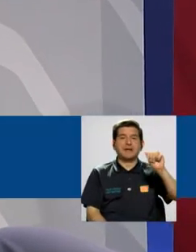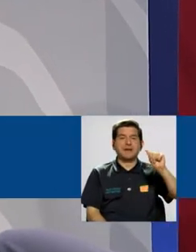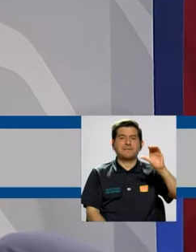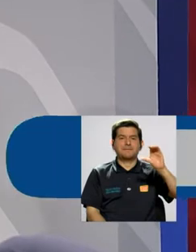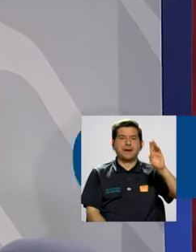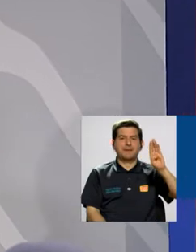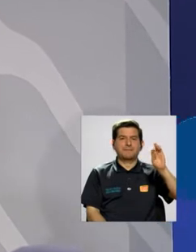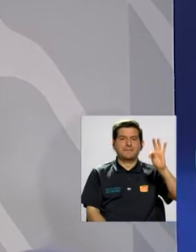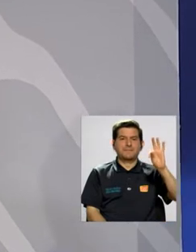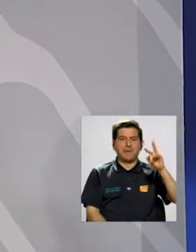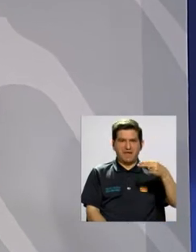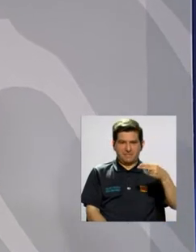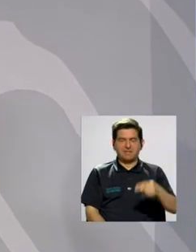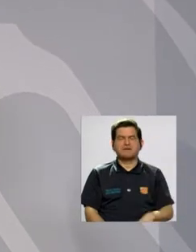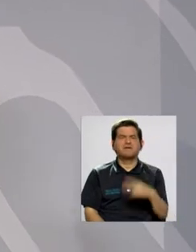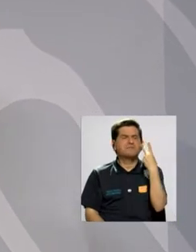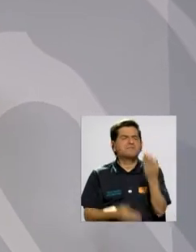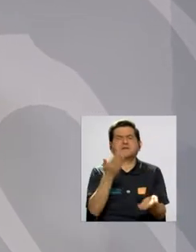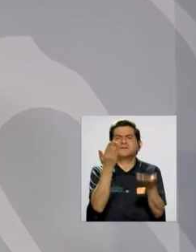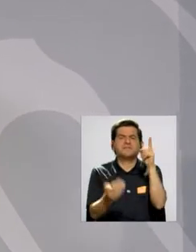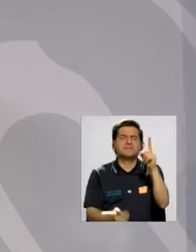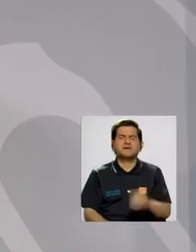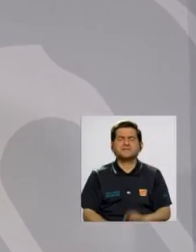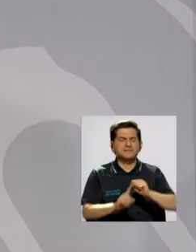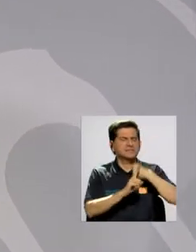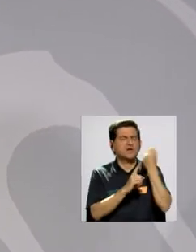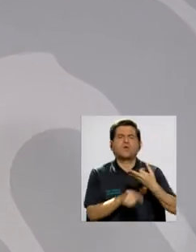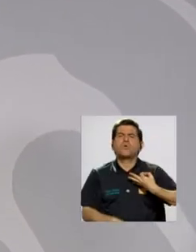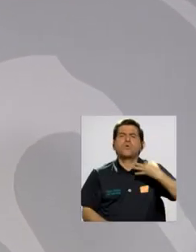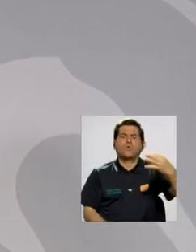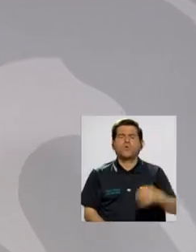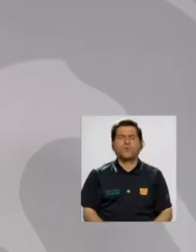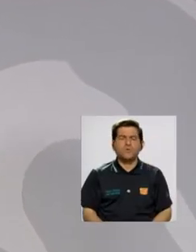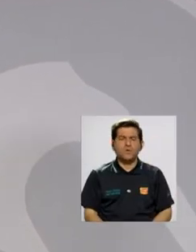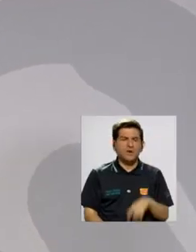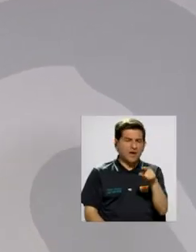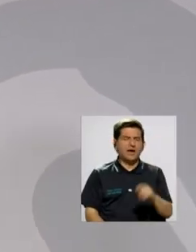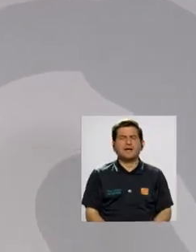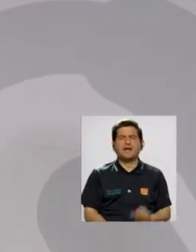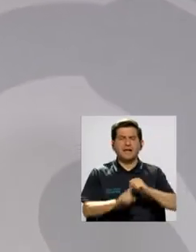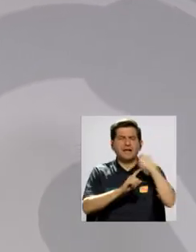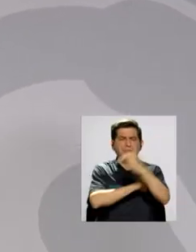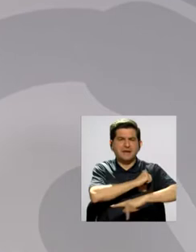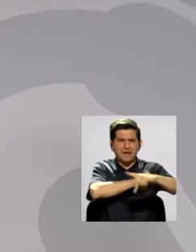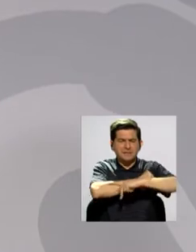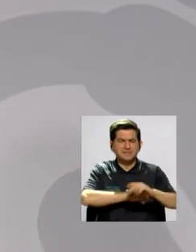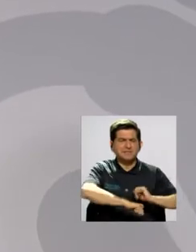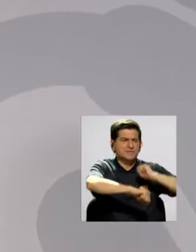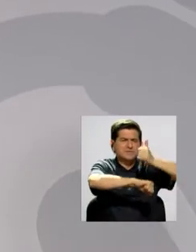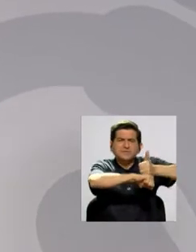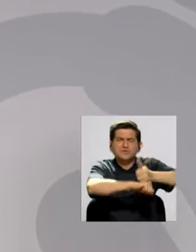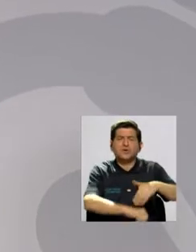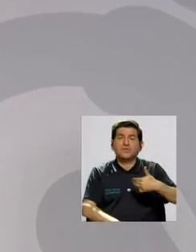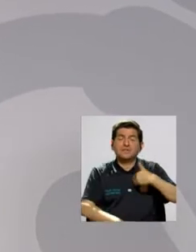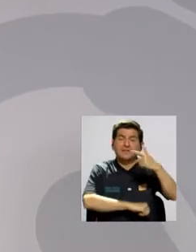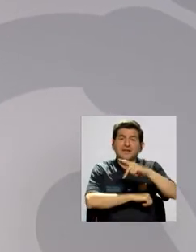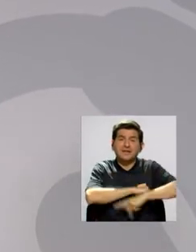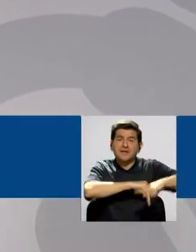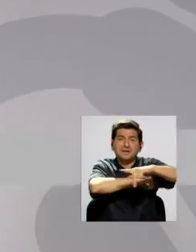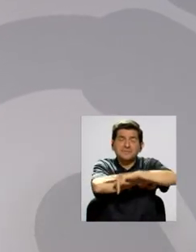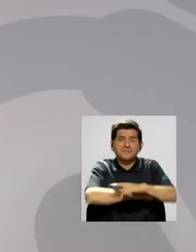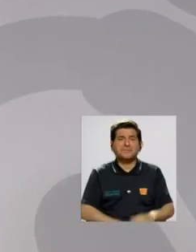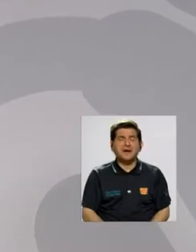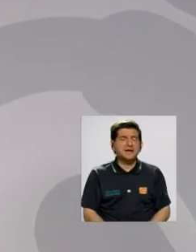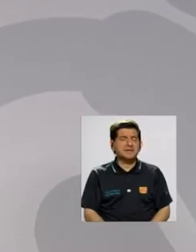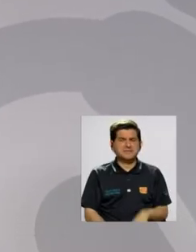hoy en una cotidianeidad que el Estado-Nación ha planteado desde hace muchos años y dice que tenemos un país muy formado,